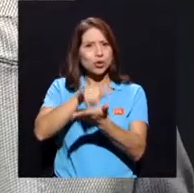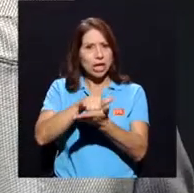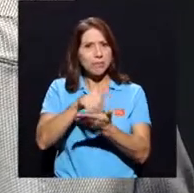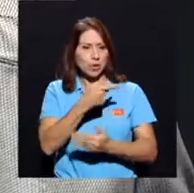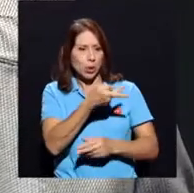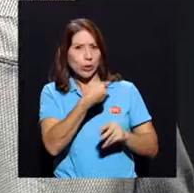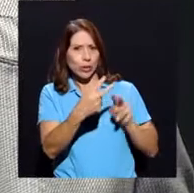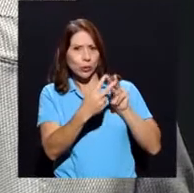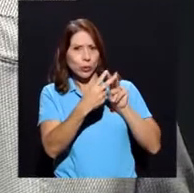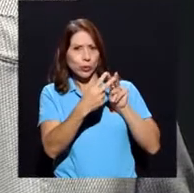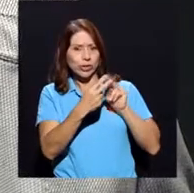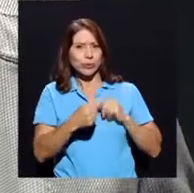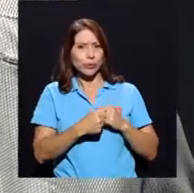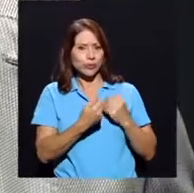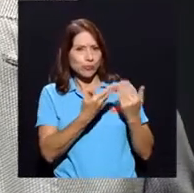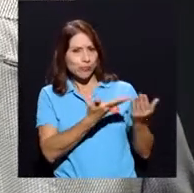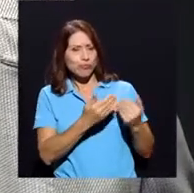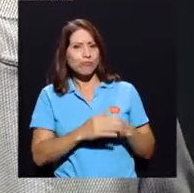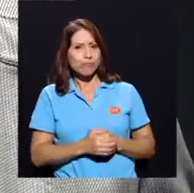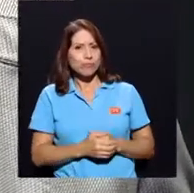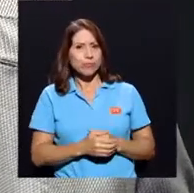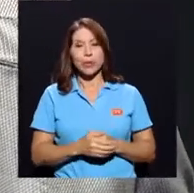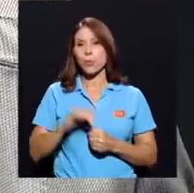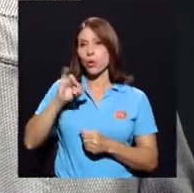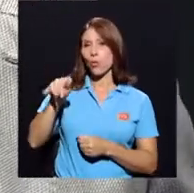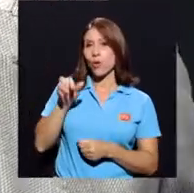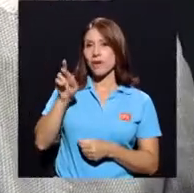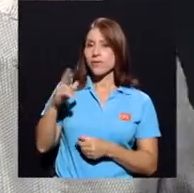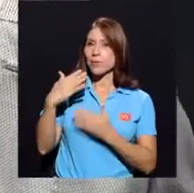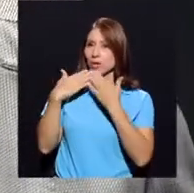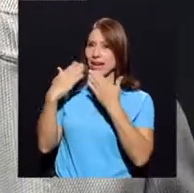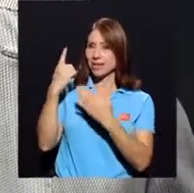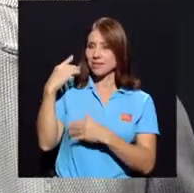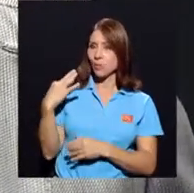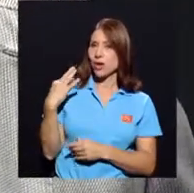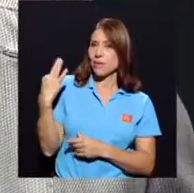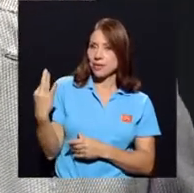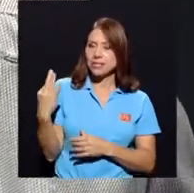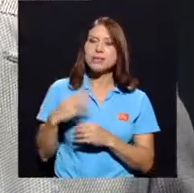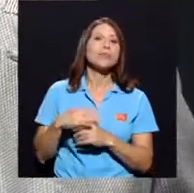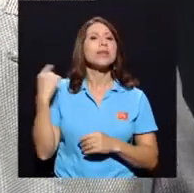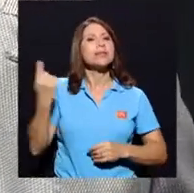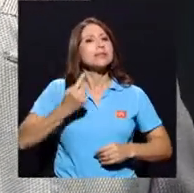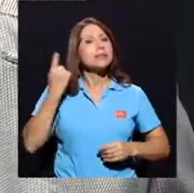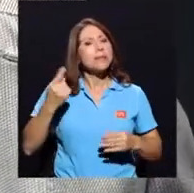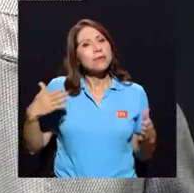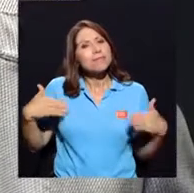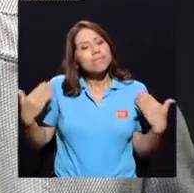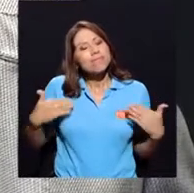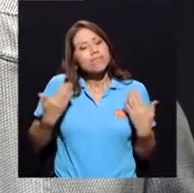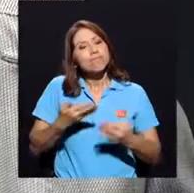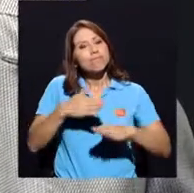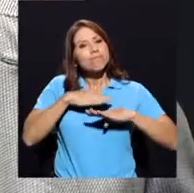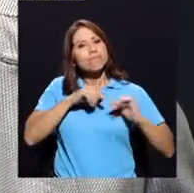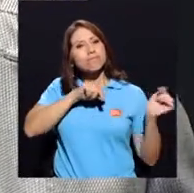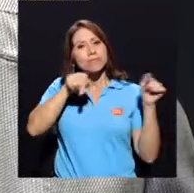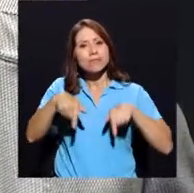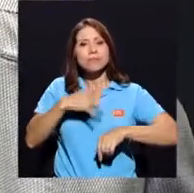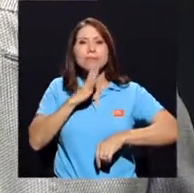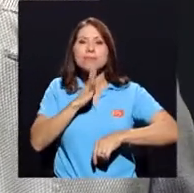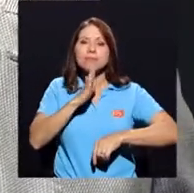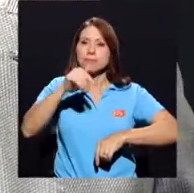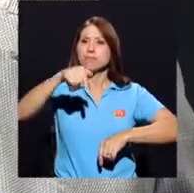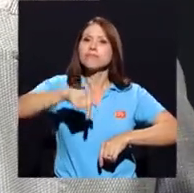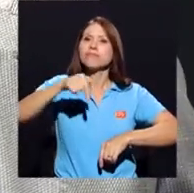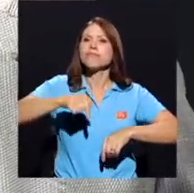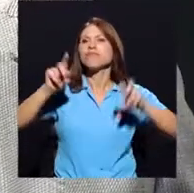por favor no se refire bueno no es fácil muchísimas gracias por invitación siempre siempre es un placer venir a conversar acá sobre